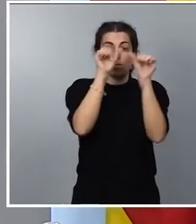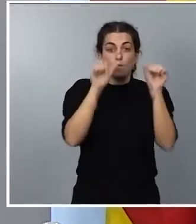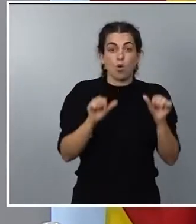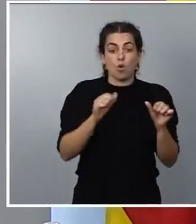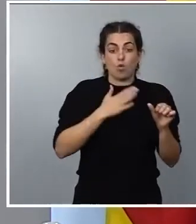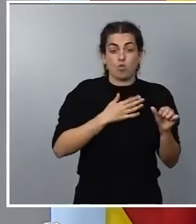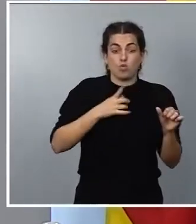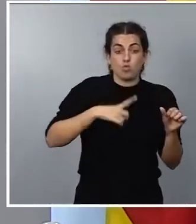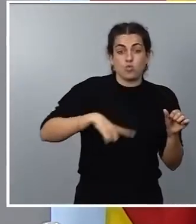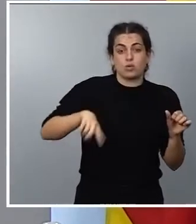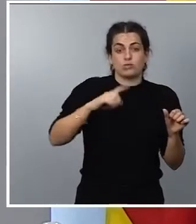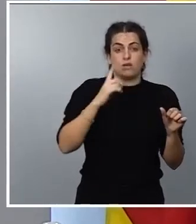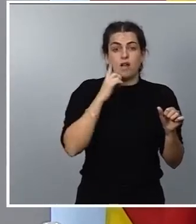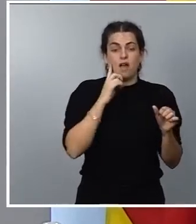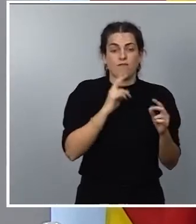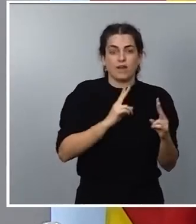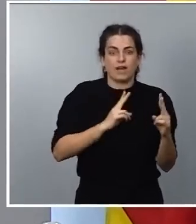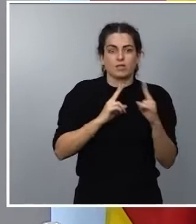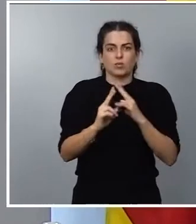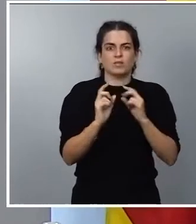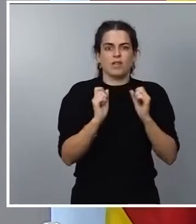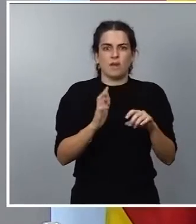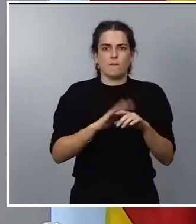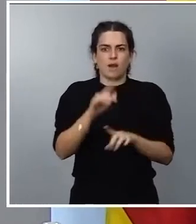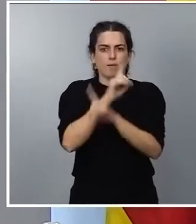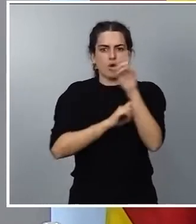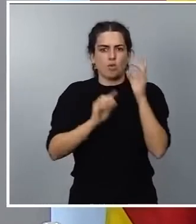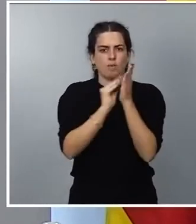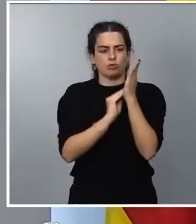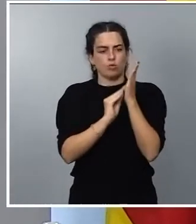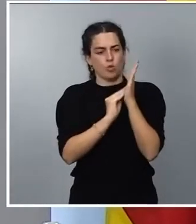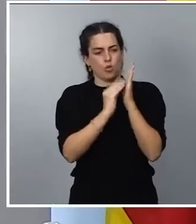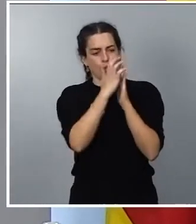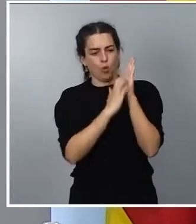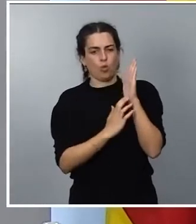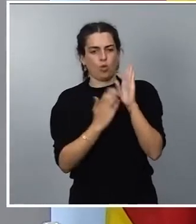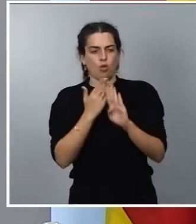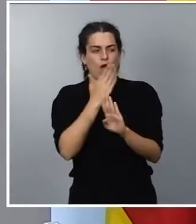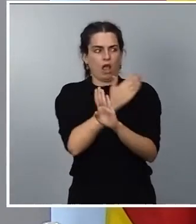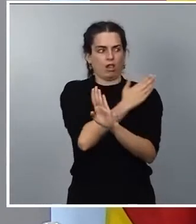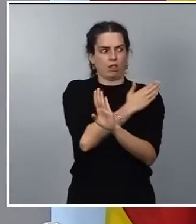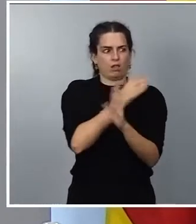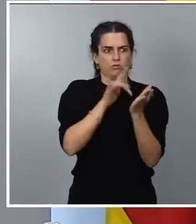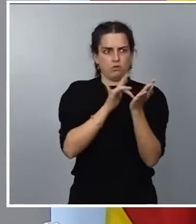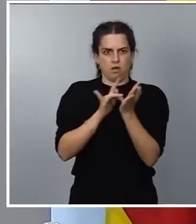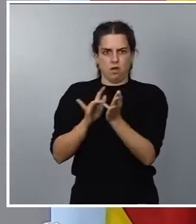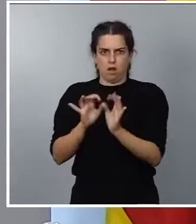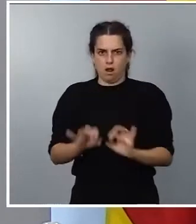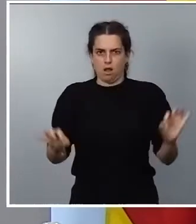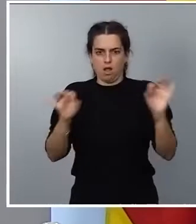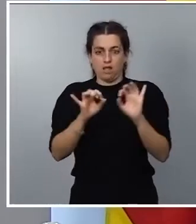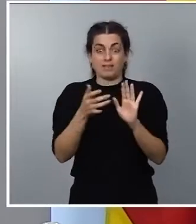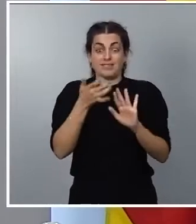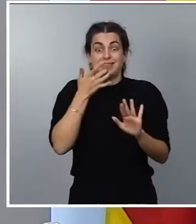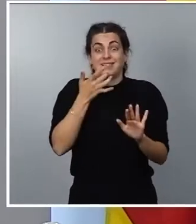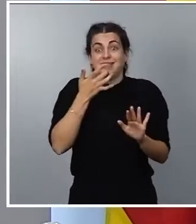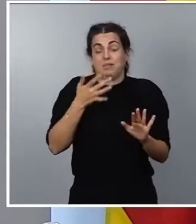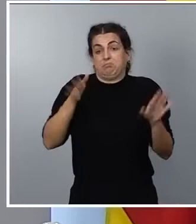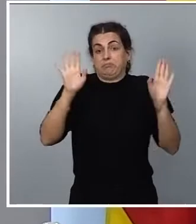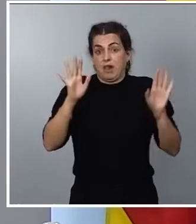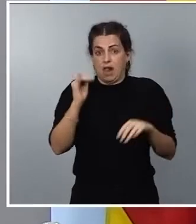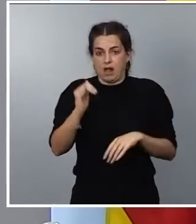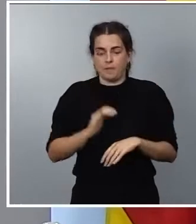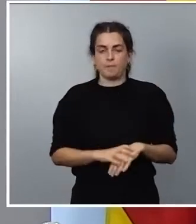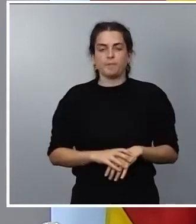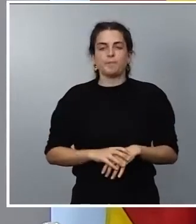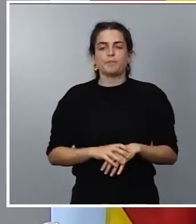resposta a este problema té poucos antecedentes, se é que acaso té alguno. En primer lugar, porque, como saben,